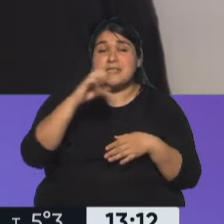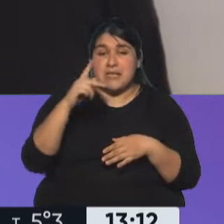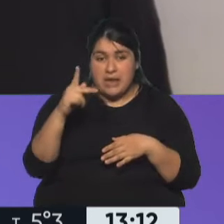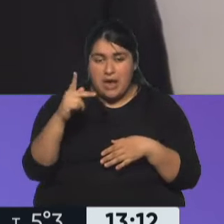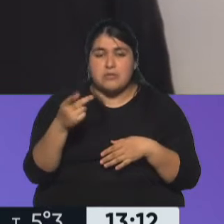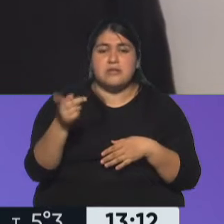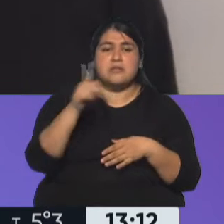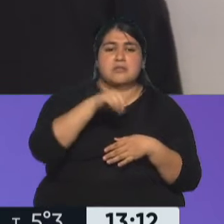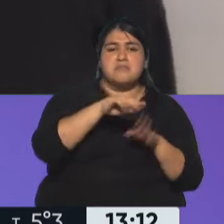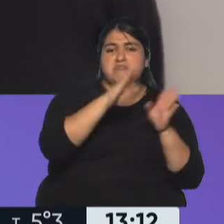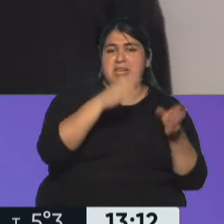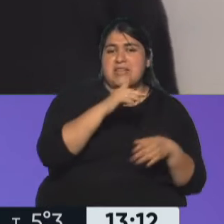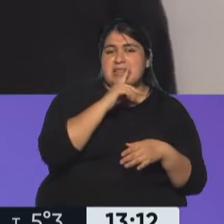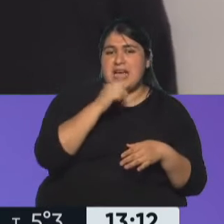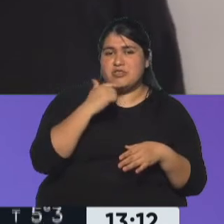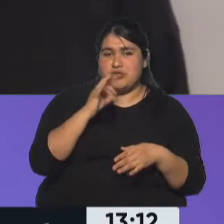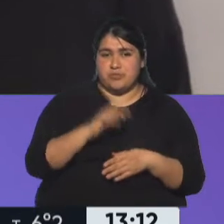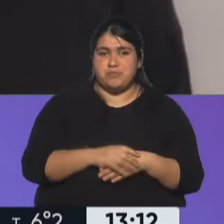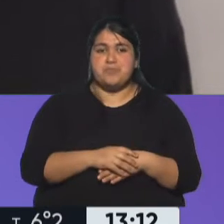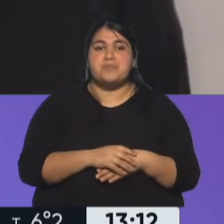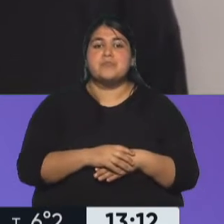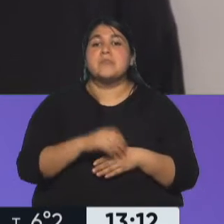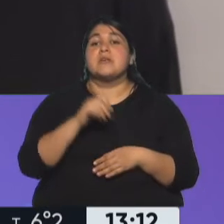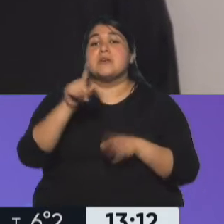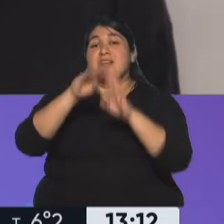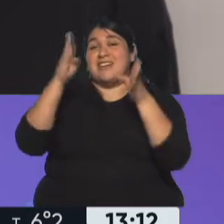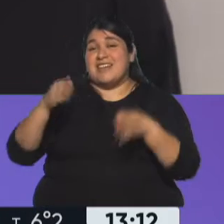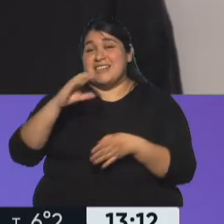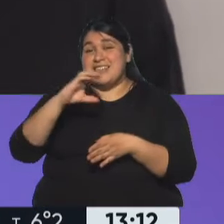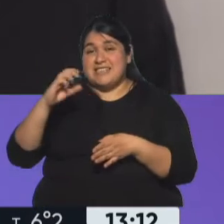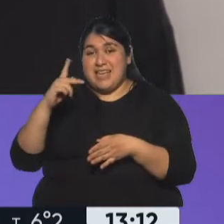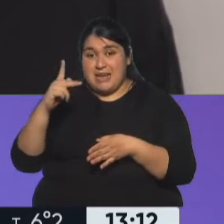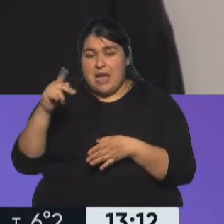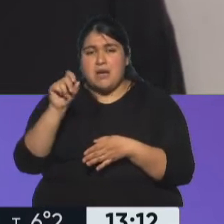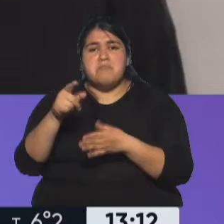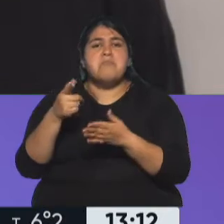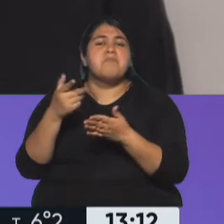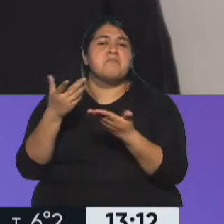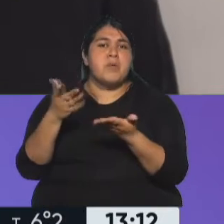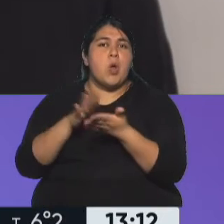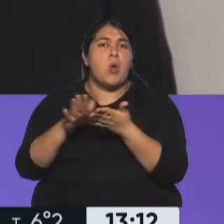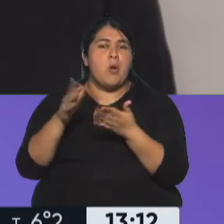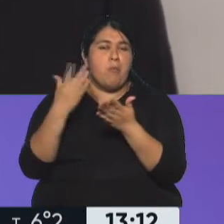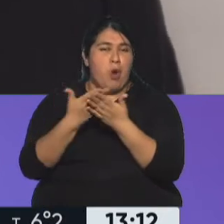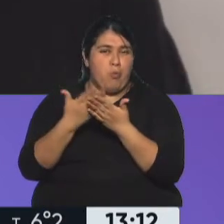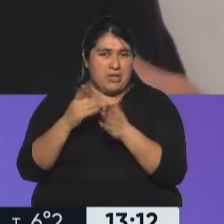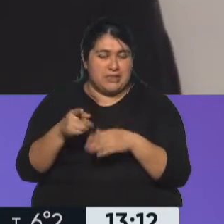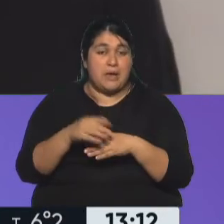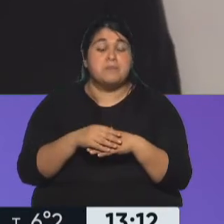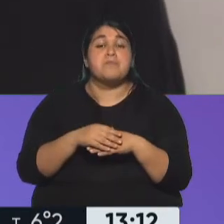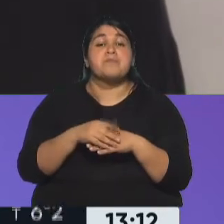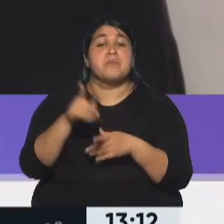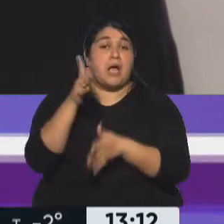Tazo. Arrancamos con el Centro Cultural Kirchner. Dale. Y una propuesta para agendar. ¿Por qué? Porque recuerden que